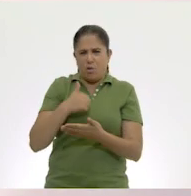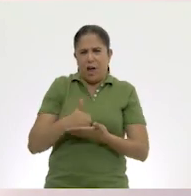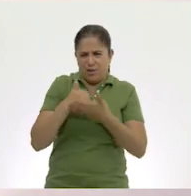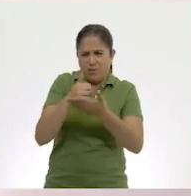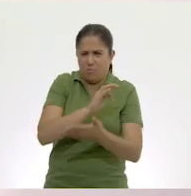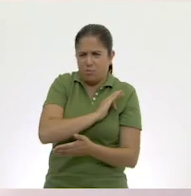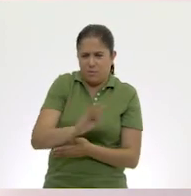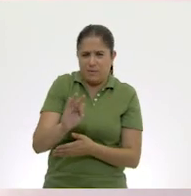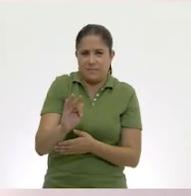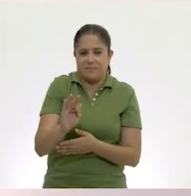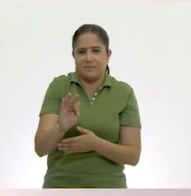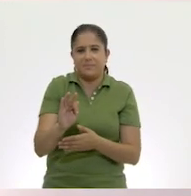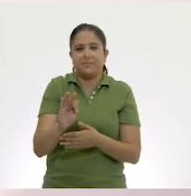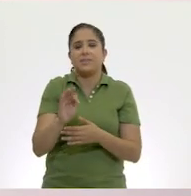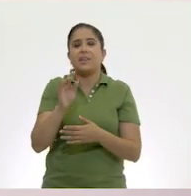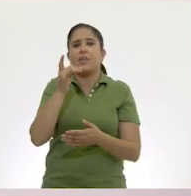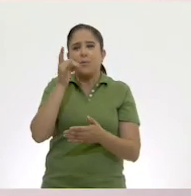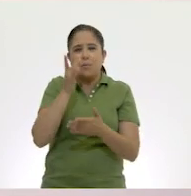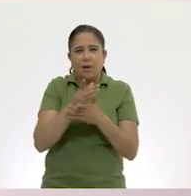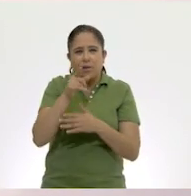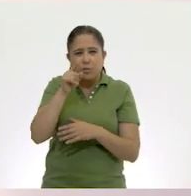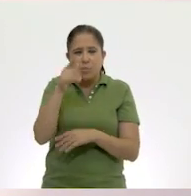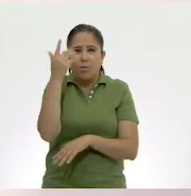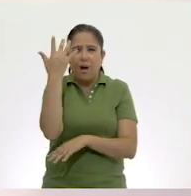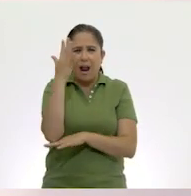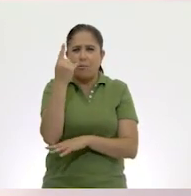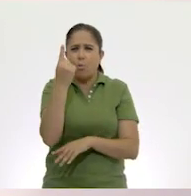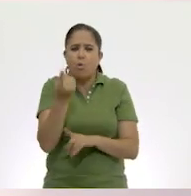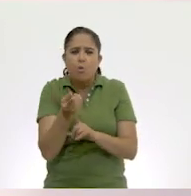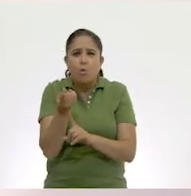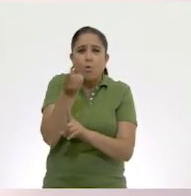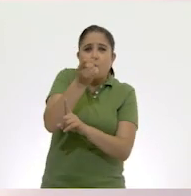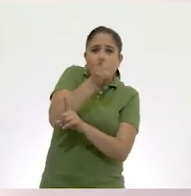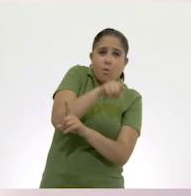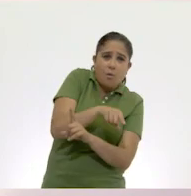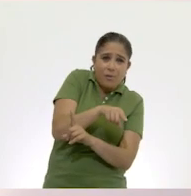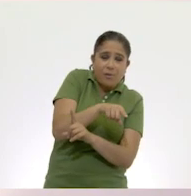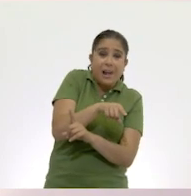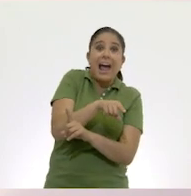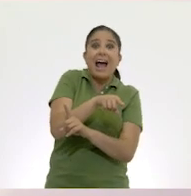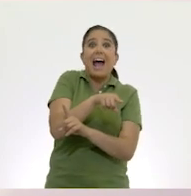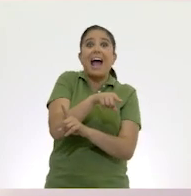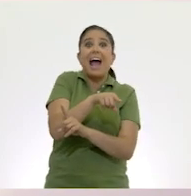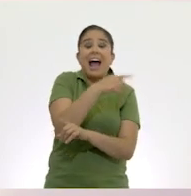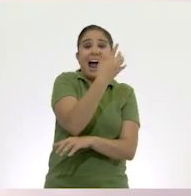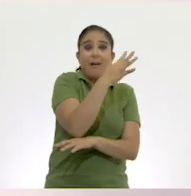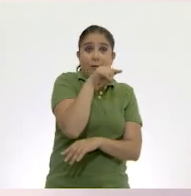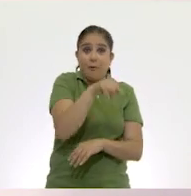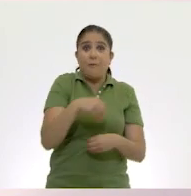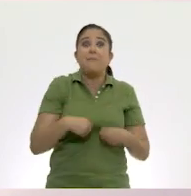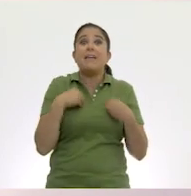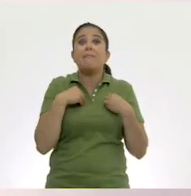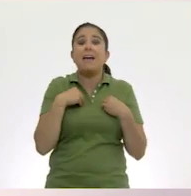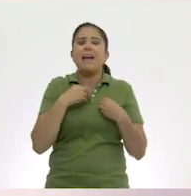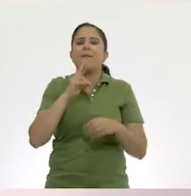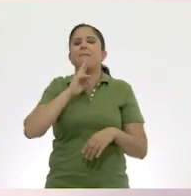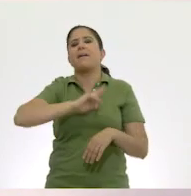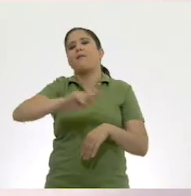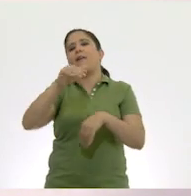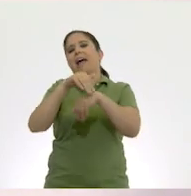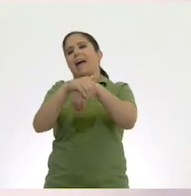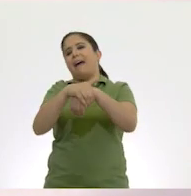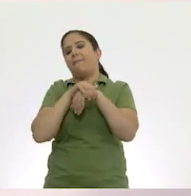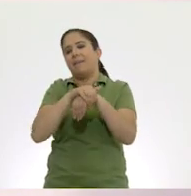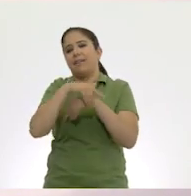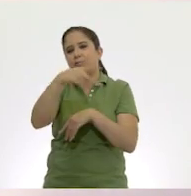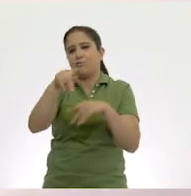manolita solamente de un árbol hacia adelante y ya sabes quién vive ahí la mejor amiga de tu